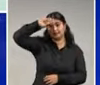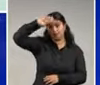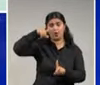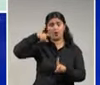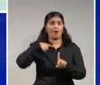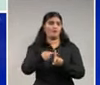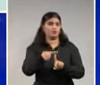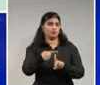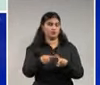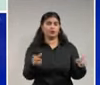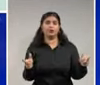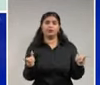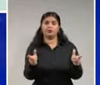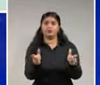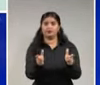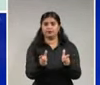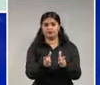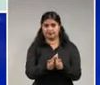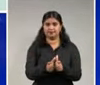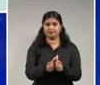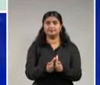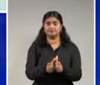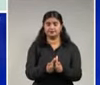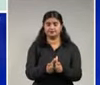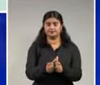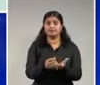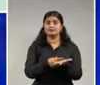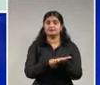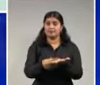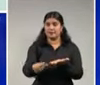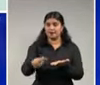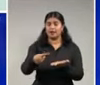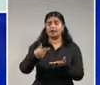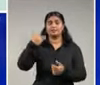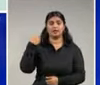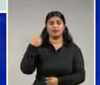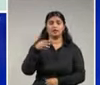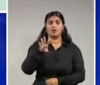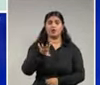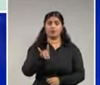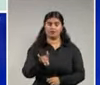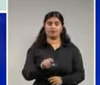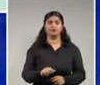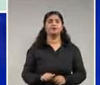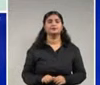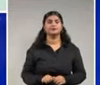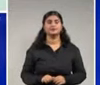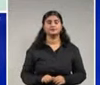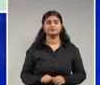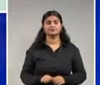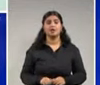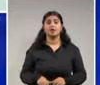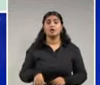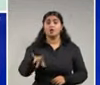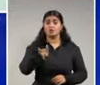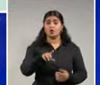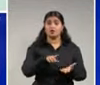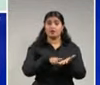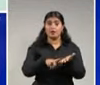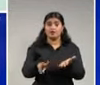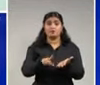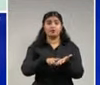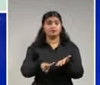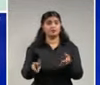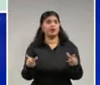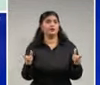con respecto al cierre de la semana anterior. Aunque 9 territorios lo disminuyen, hay 7